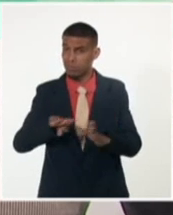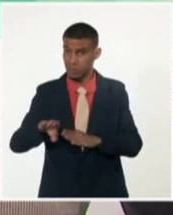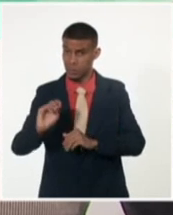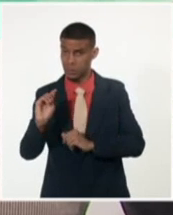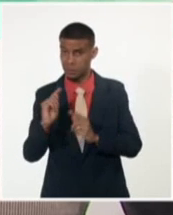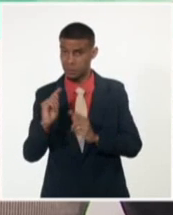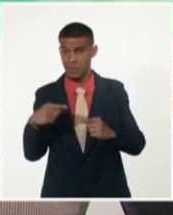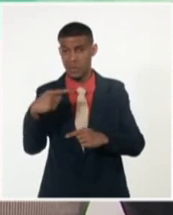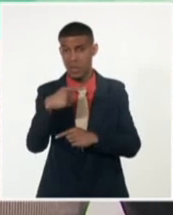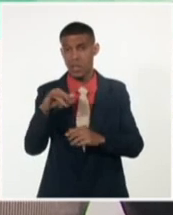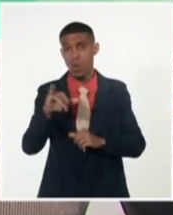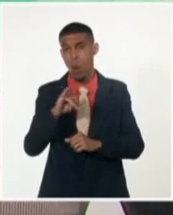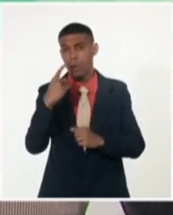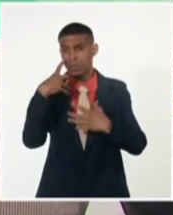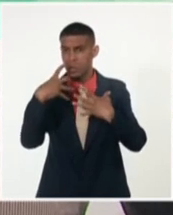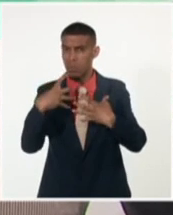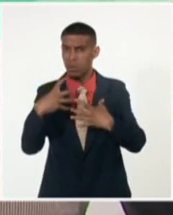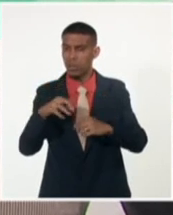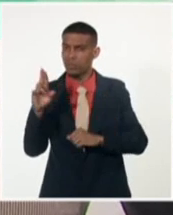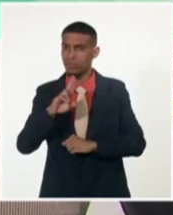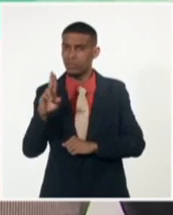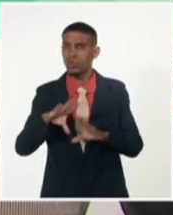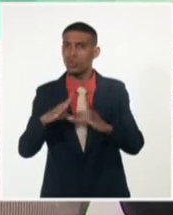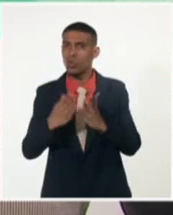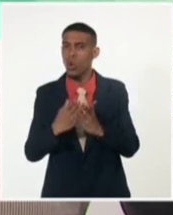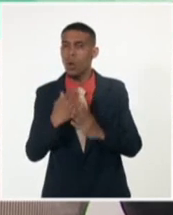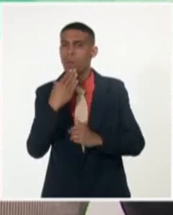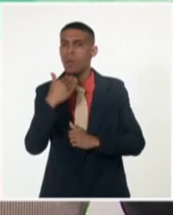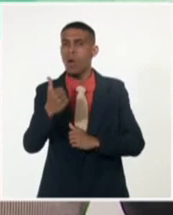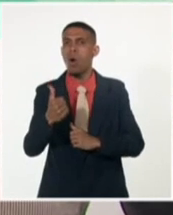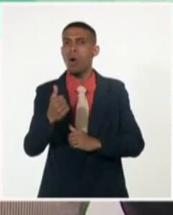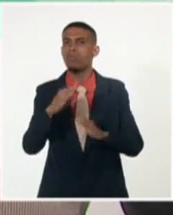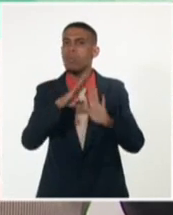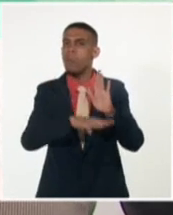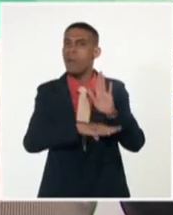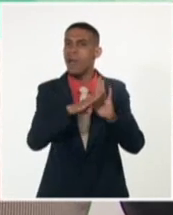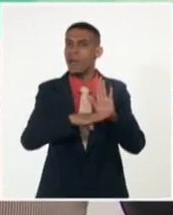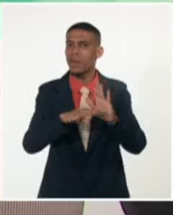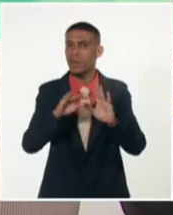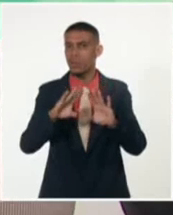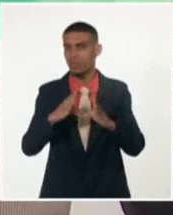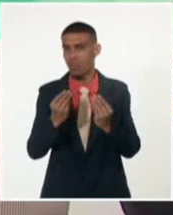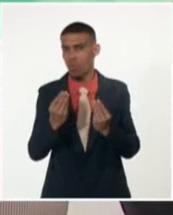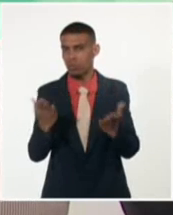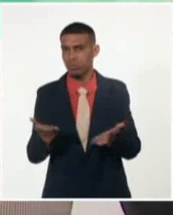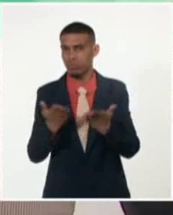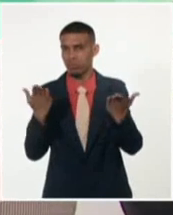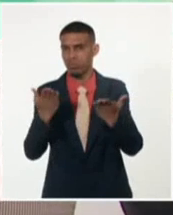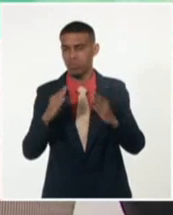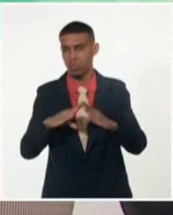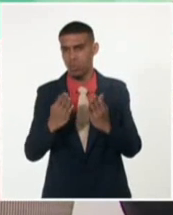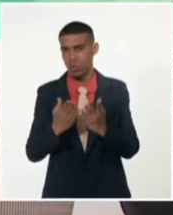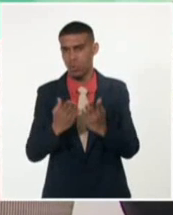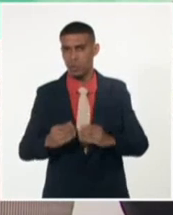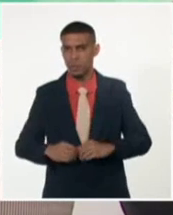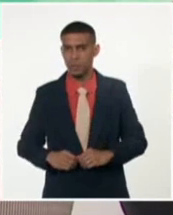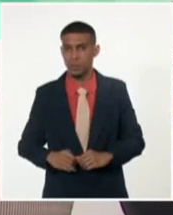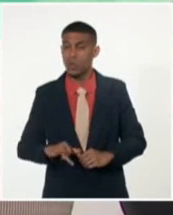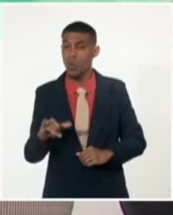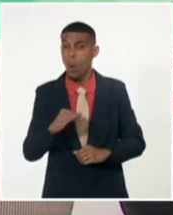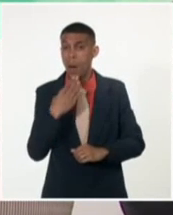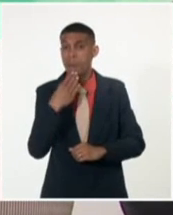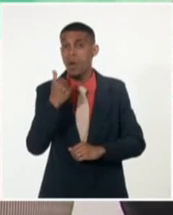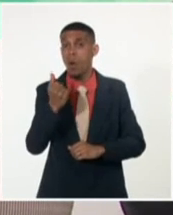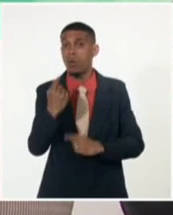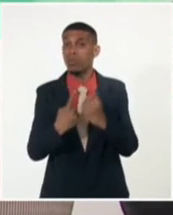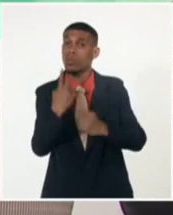de medidas de progreso en materia de desarrollo sostenible que vayan más allá del Producto Interno Bruto, para definir el acceso de los países